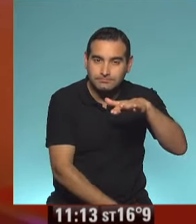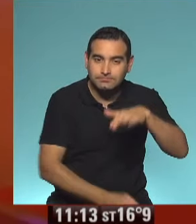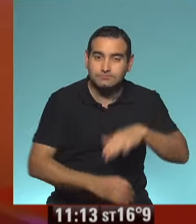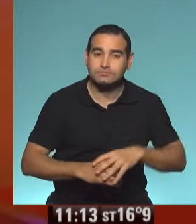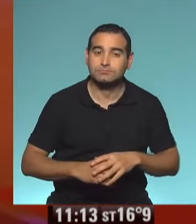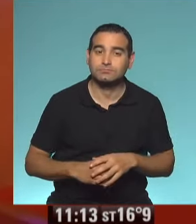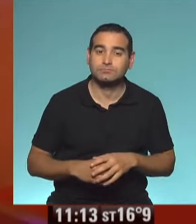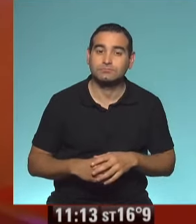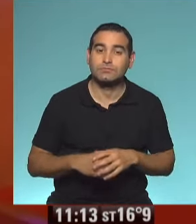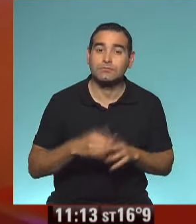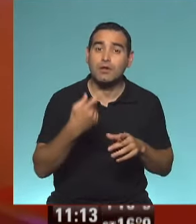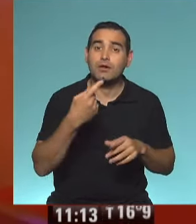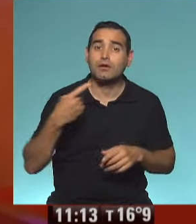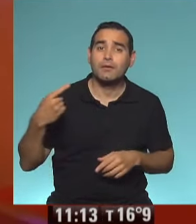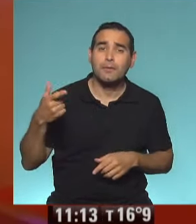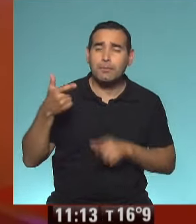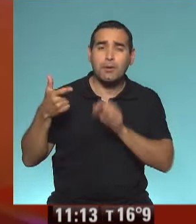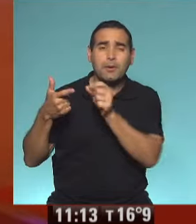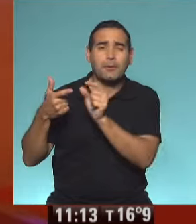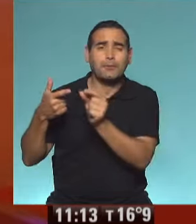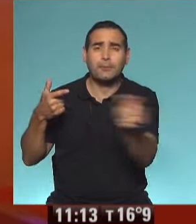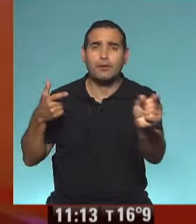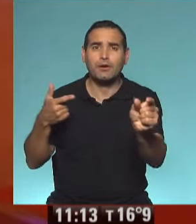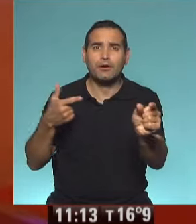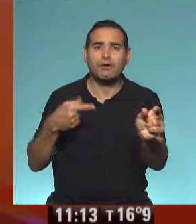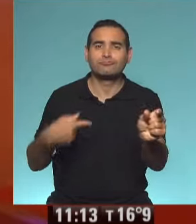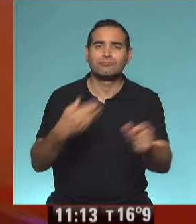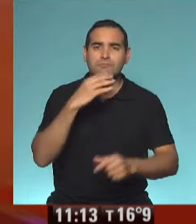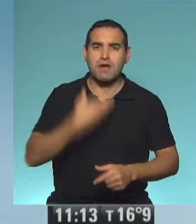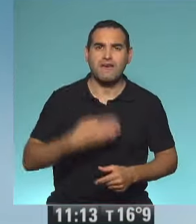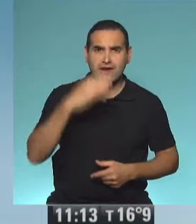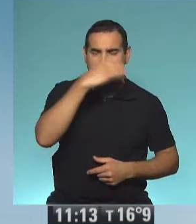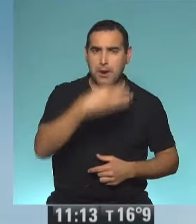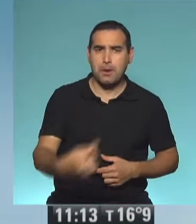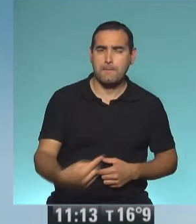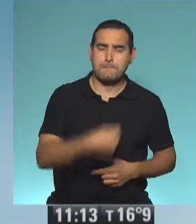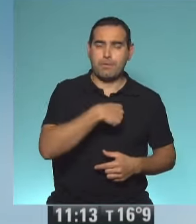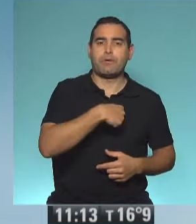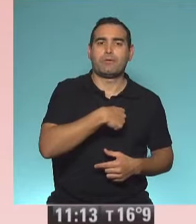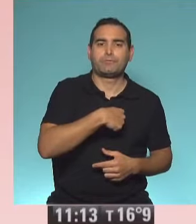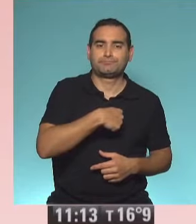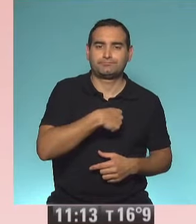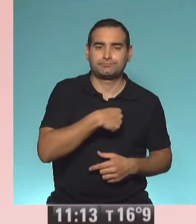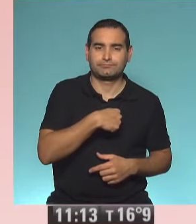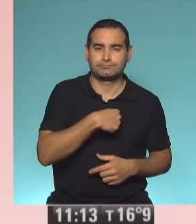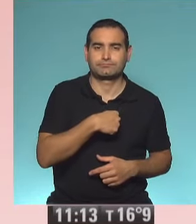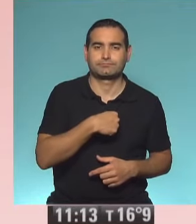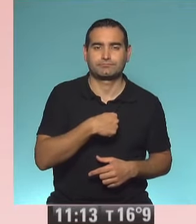Pero su bala había dado en el pecho de Barba Negra.